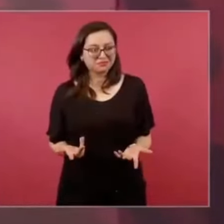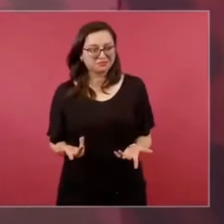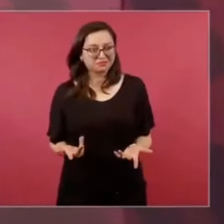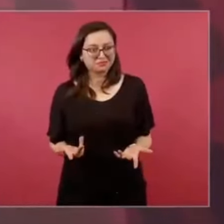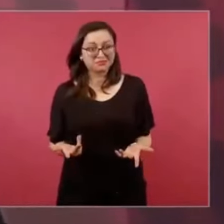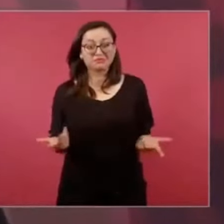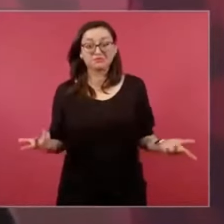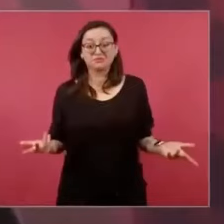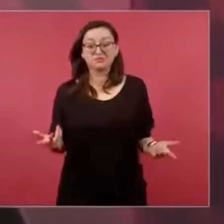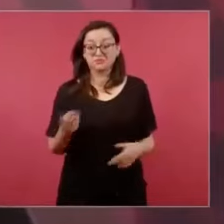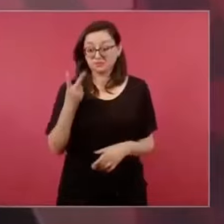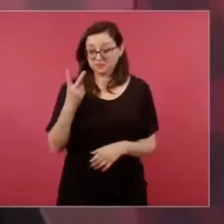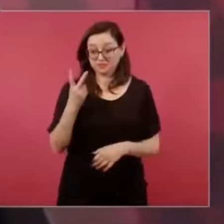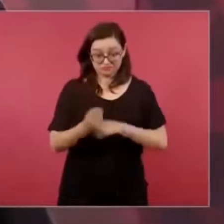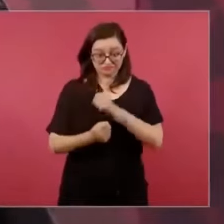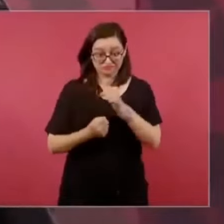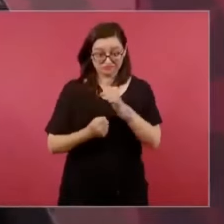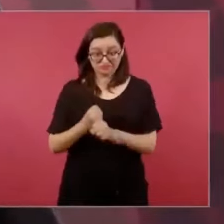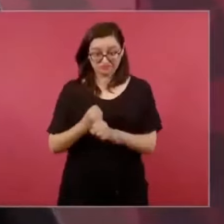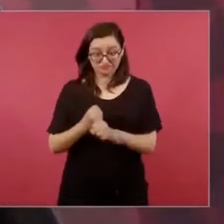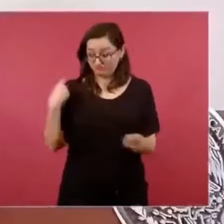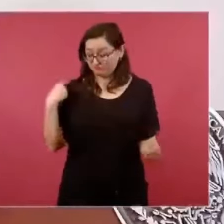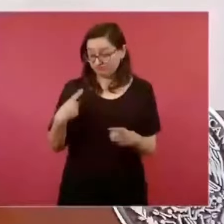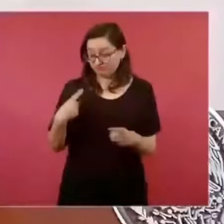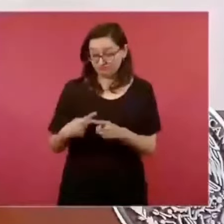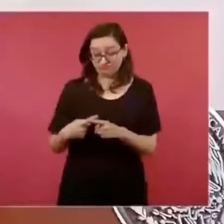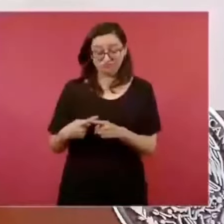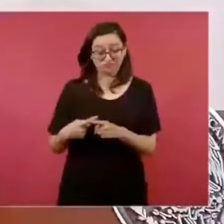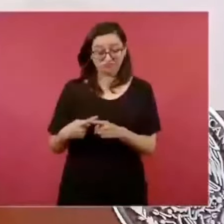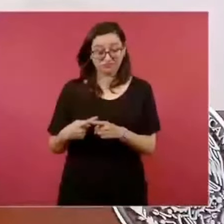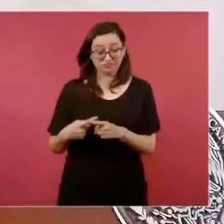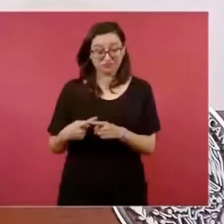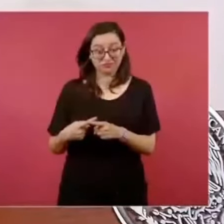ha habido récord en utilidades